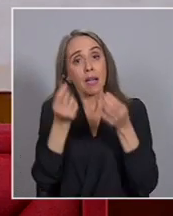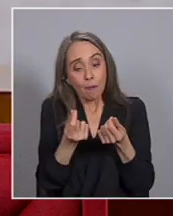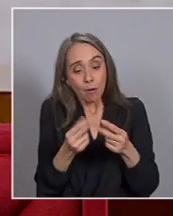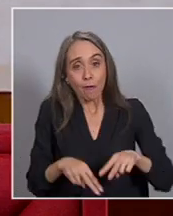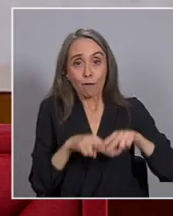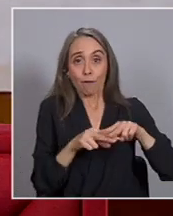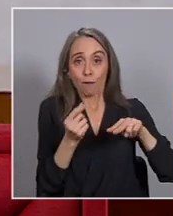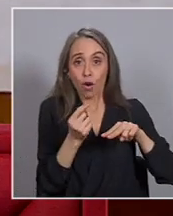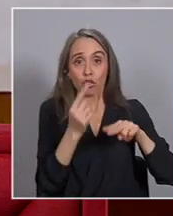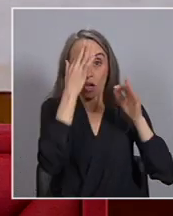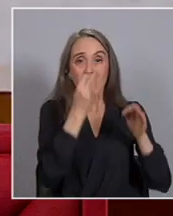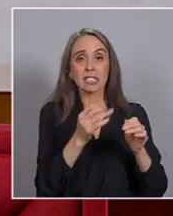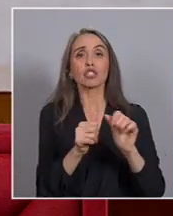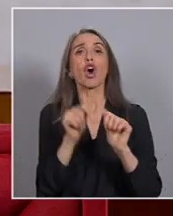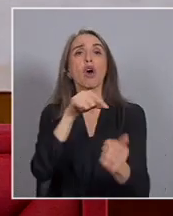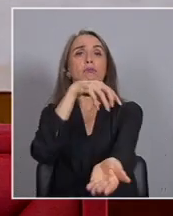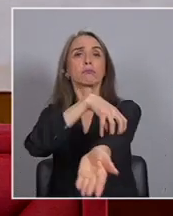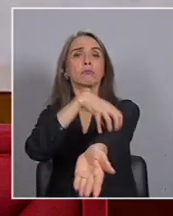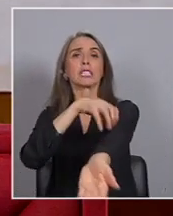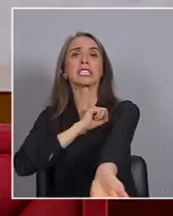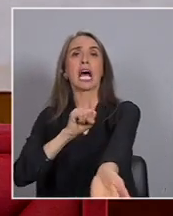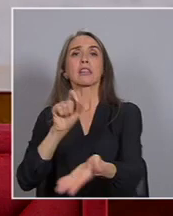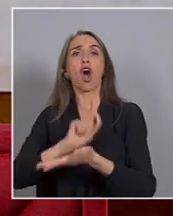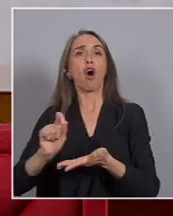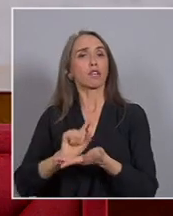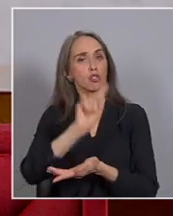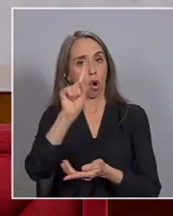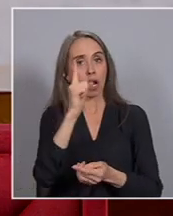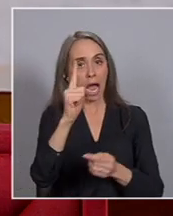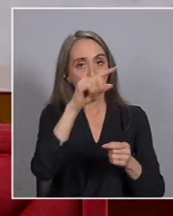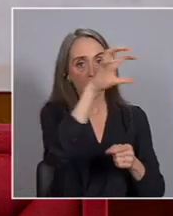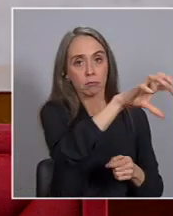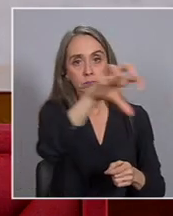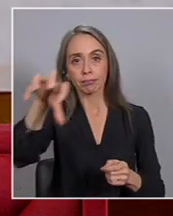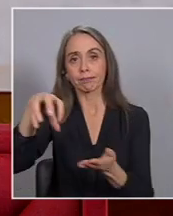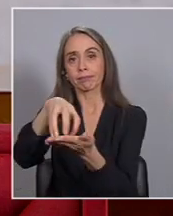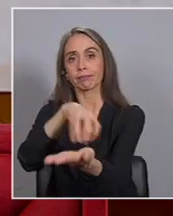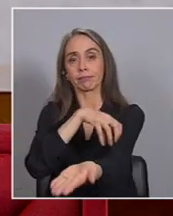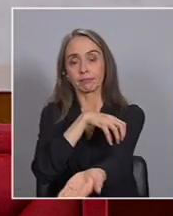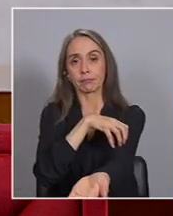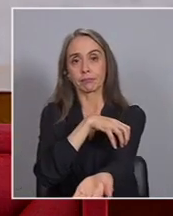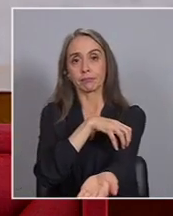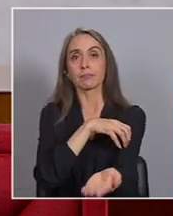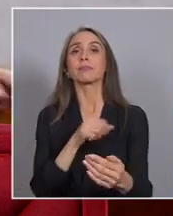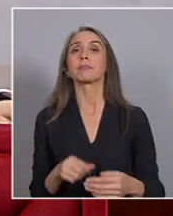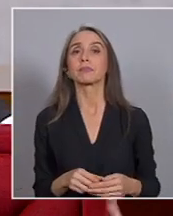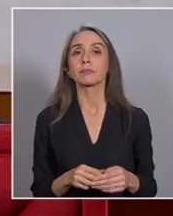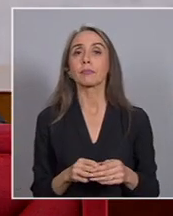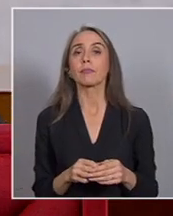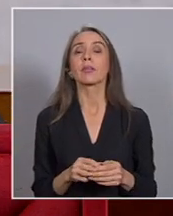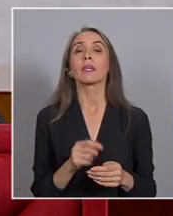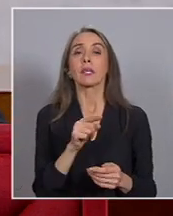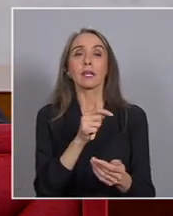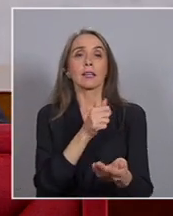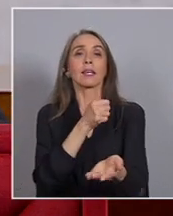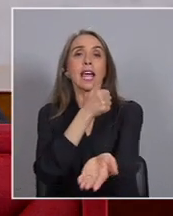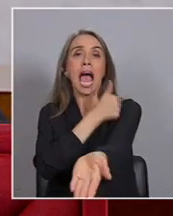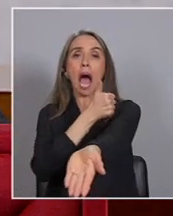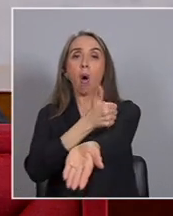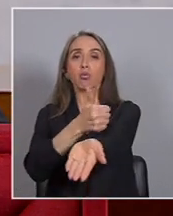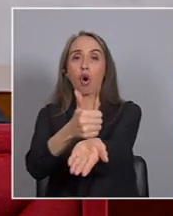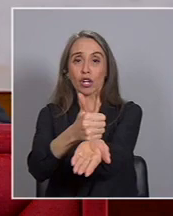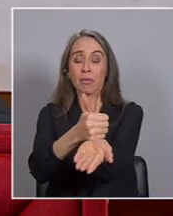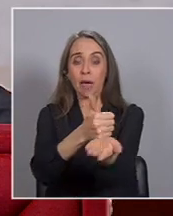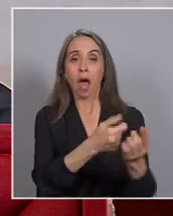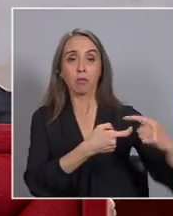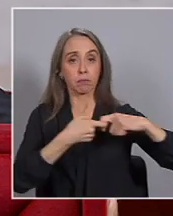cerca del territorio y no de una oficina de Santiago. Y de la mano de las autoridades regionales estamos avanzando